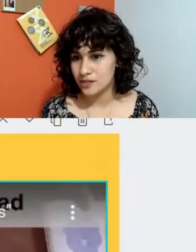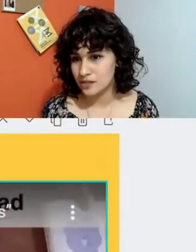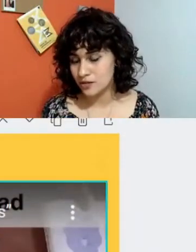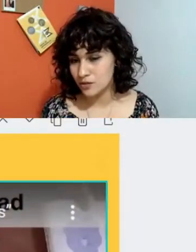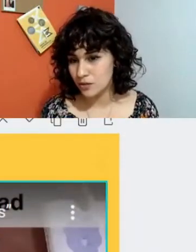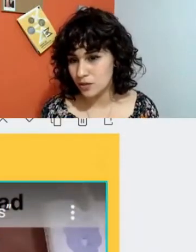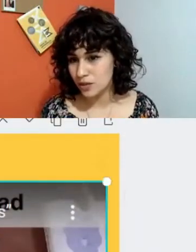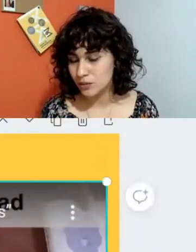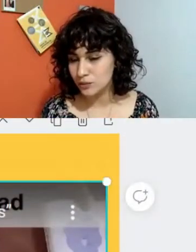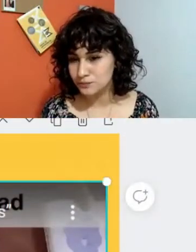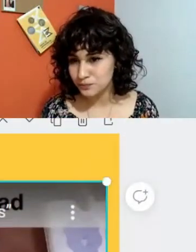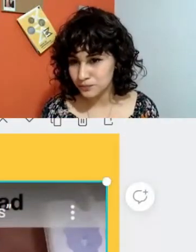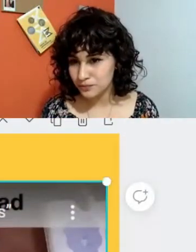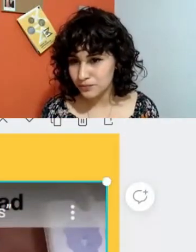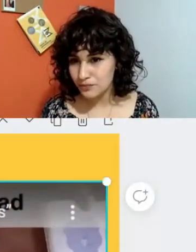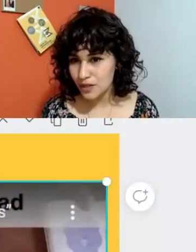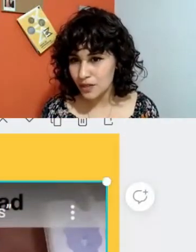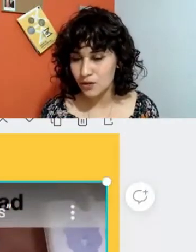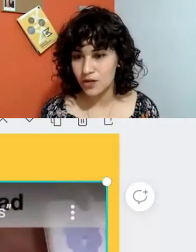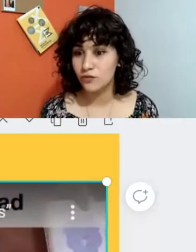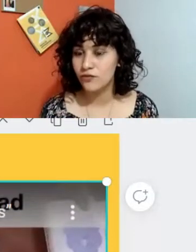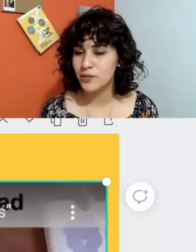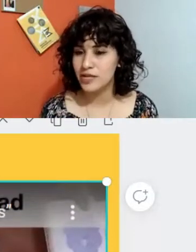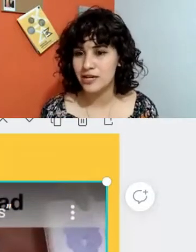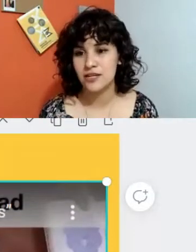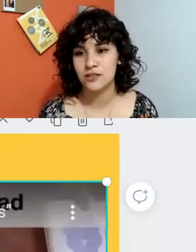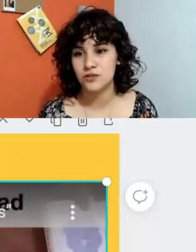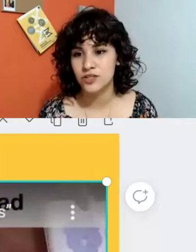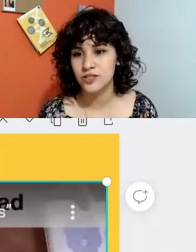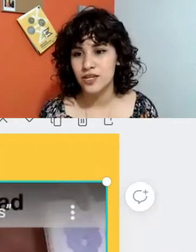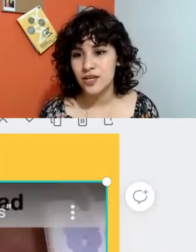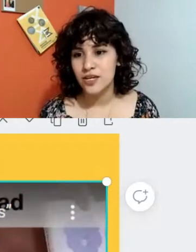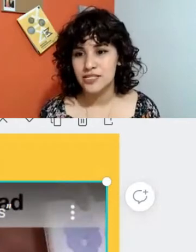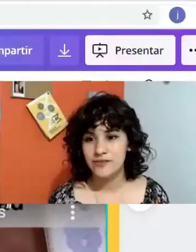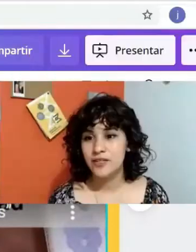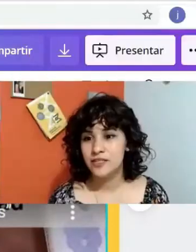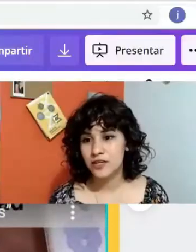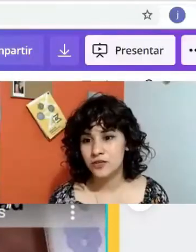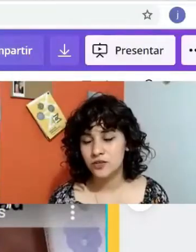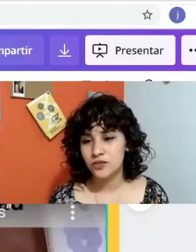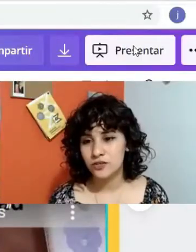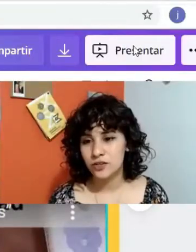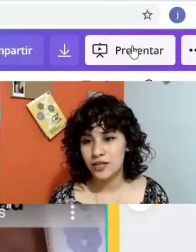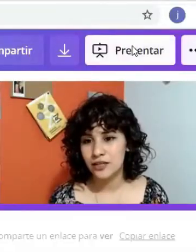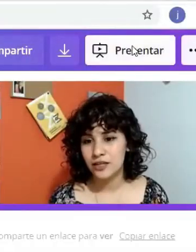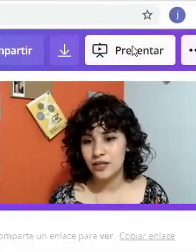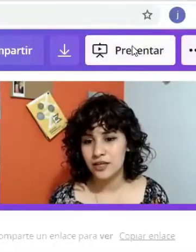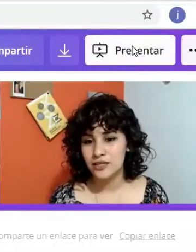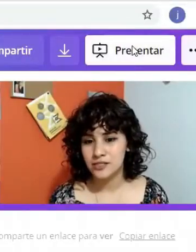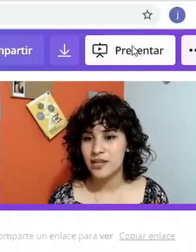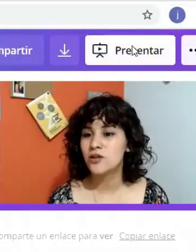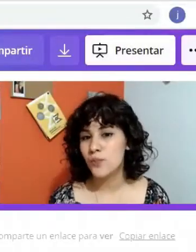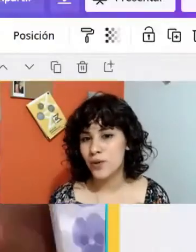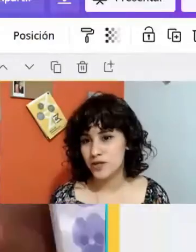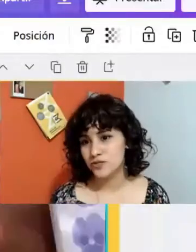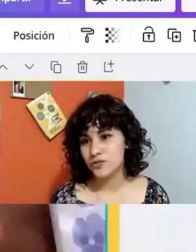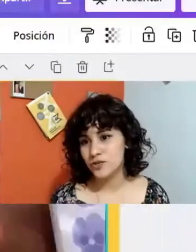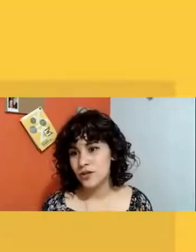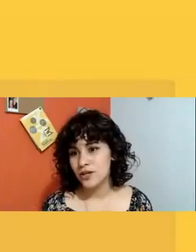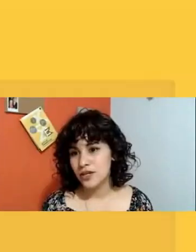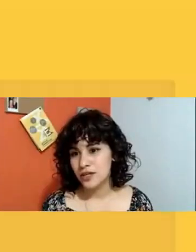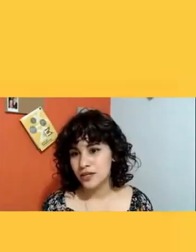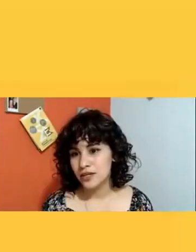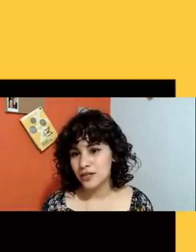en casa, ¿no? Con algún familiar. Entonces, si bien es cierto, dentro de la guía están los